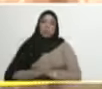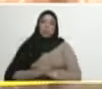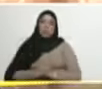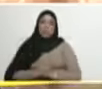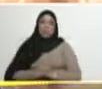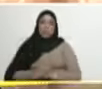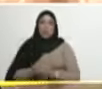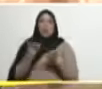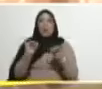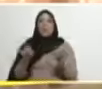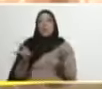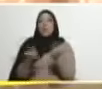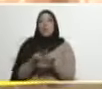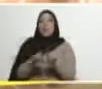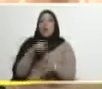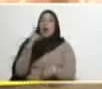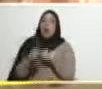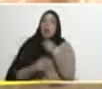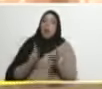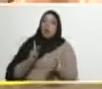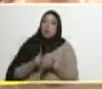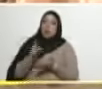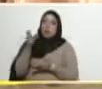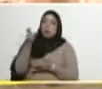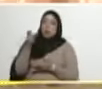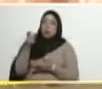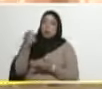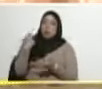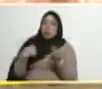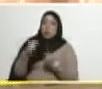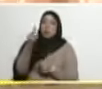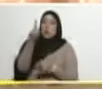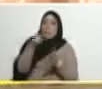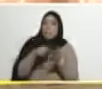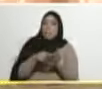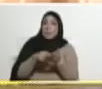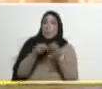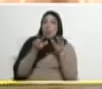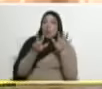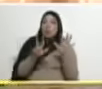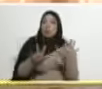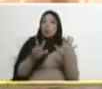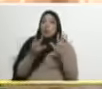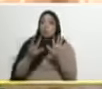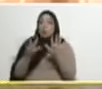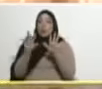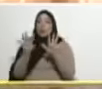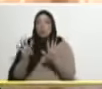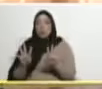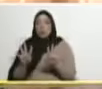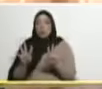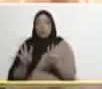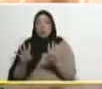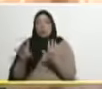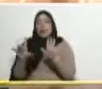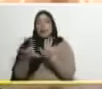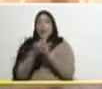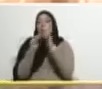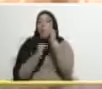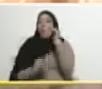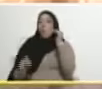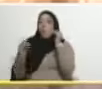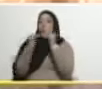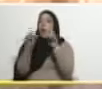En el mismo nivel está el laudo arbitral de 1899. Forma parte de